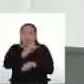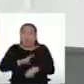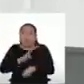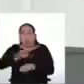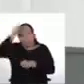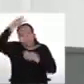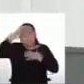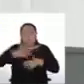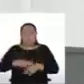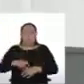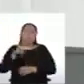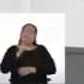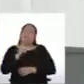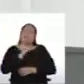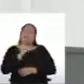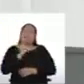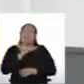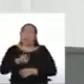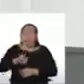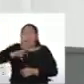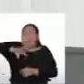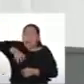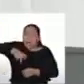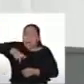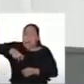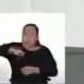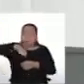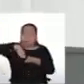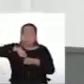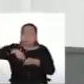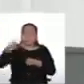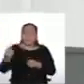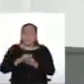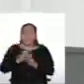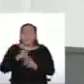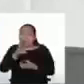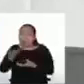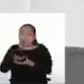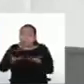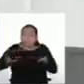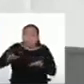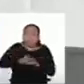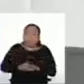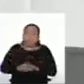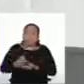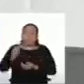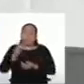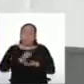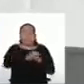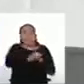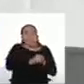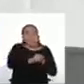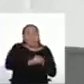horas en la ducha. O, papá, solo abre el caño de la cocina cuando vayas a enjuagar los platos, no al momento de pasar